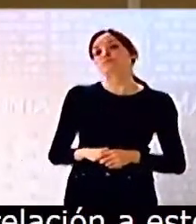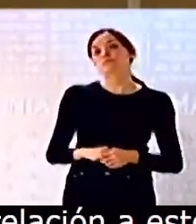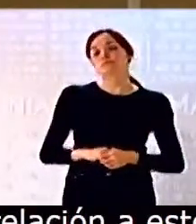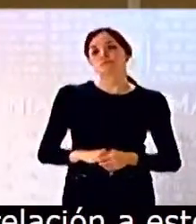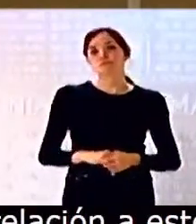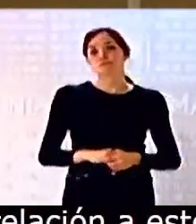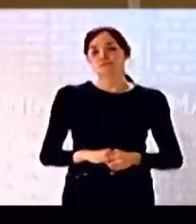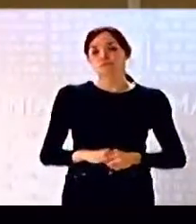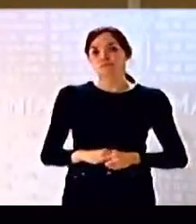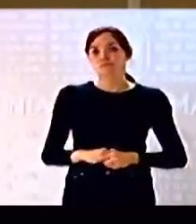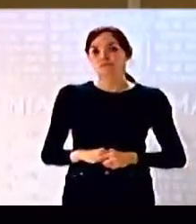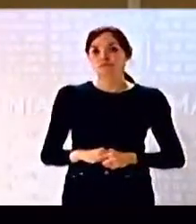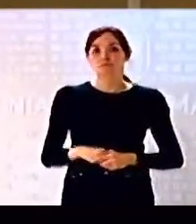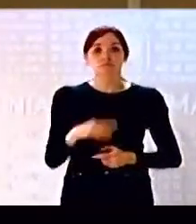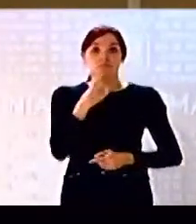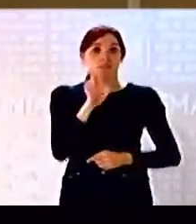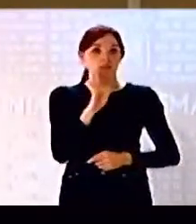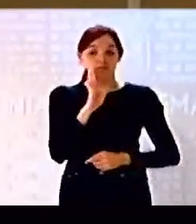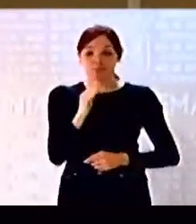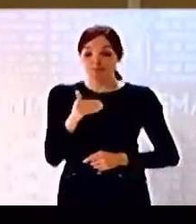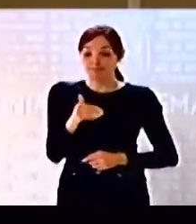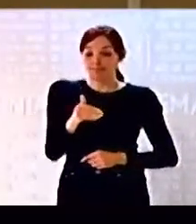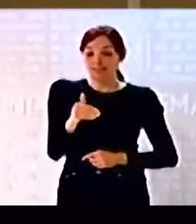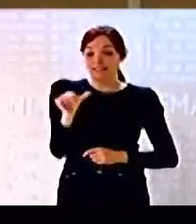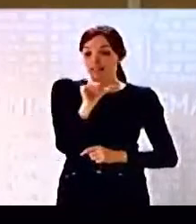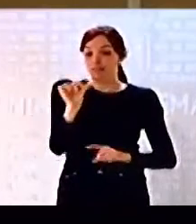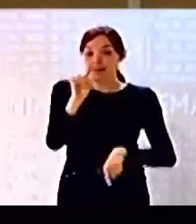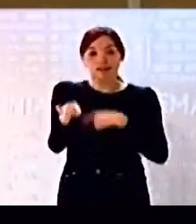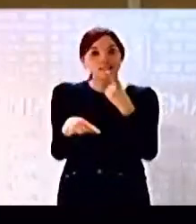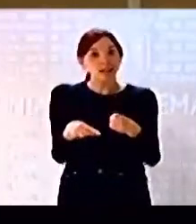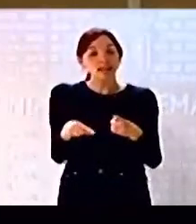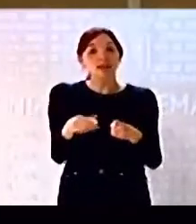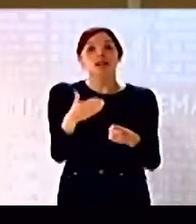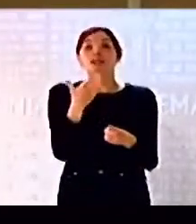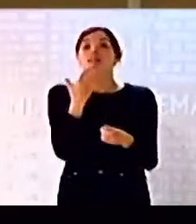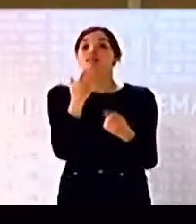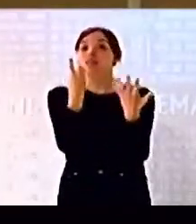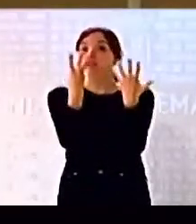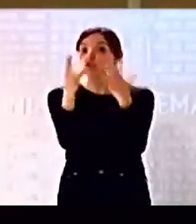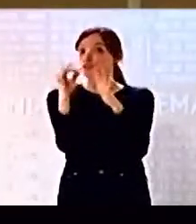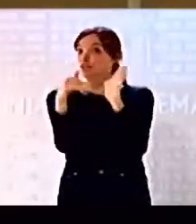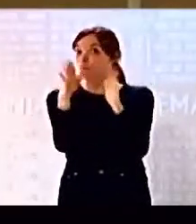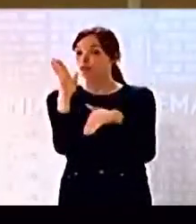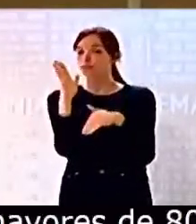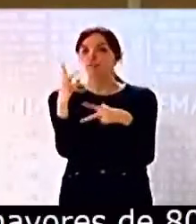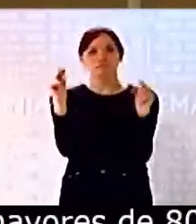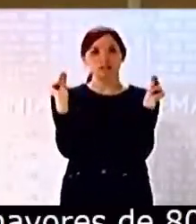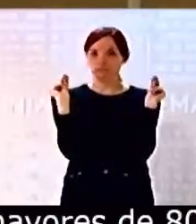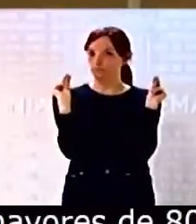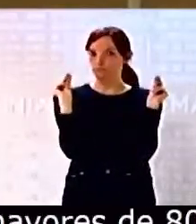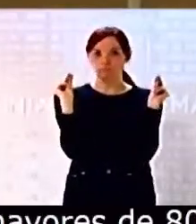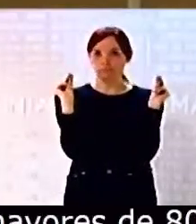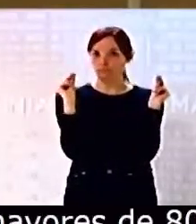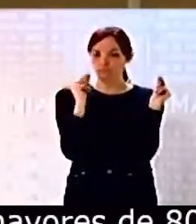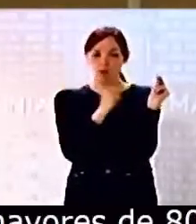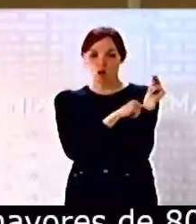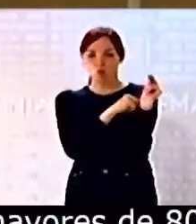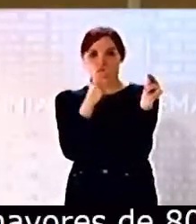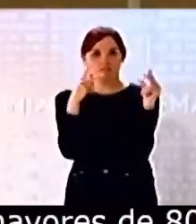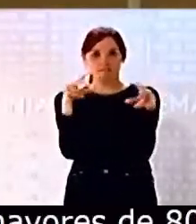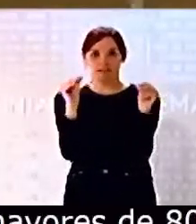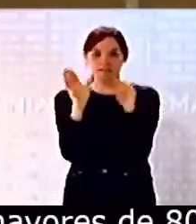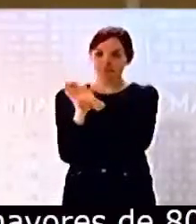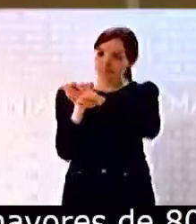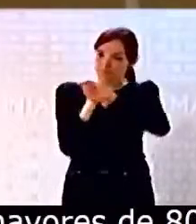Les decía, terminaremos la semana que viene con los mayores de 80 años y automáticamente empezamos